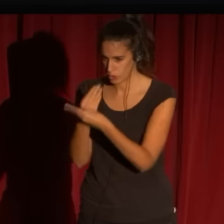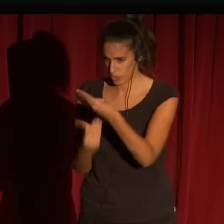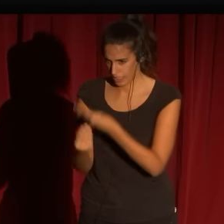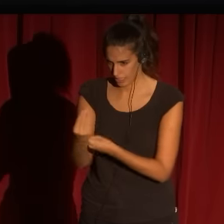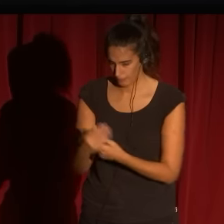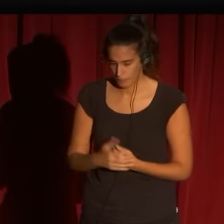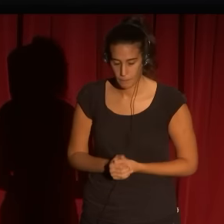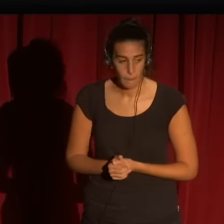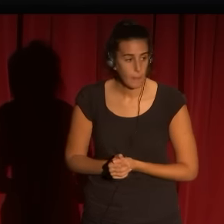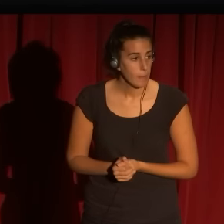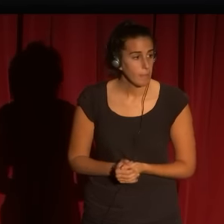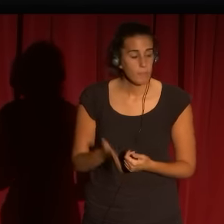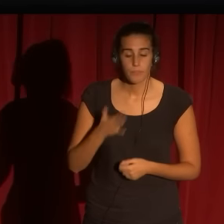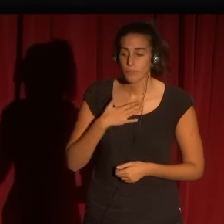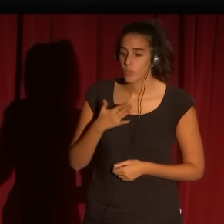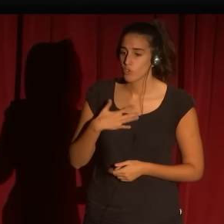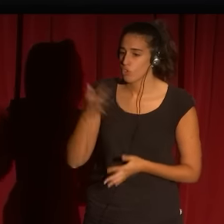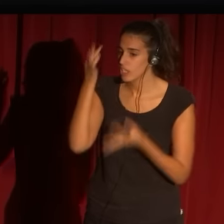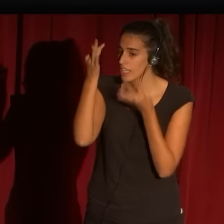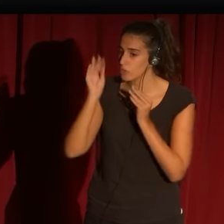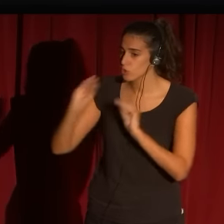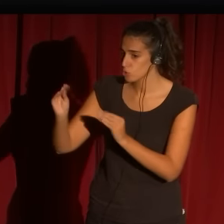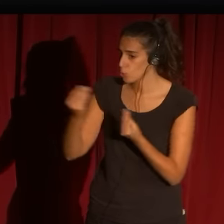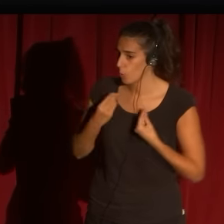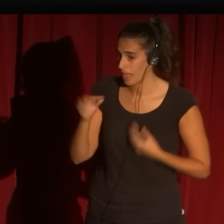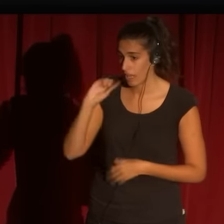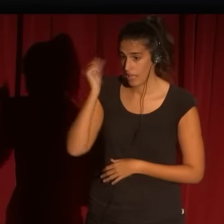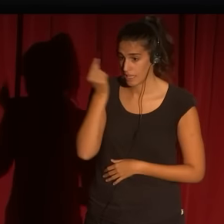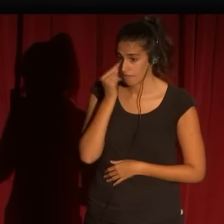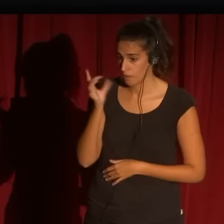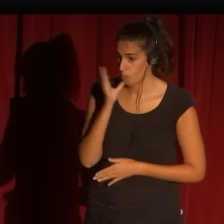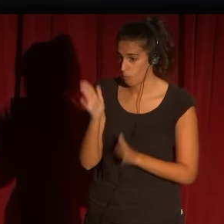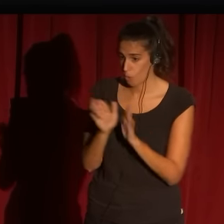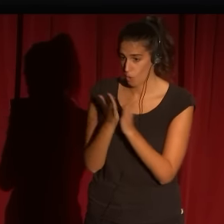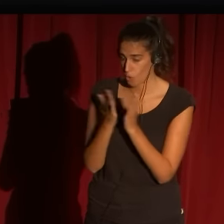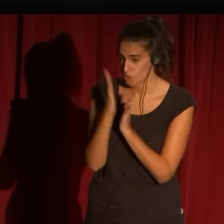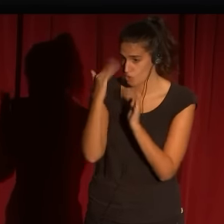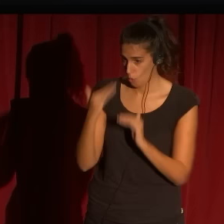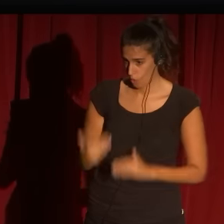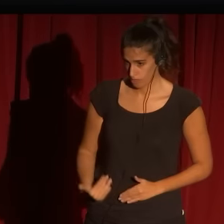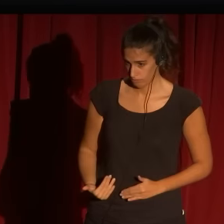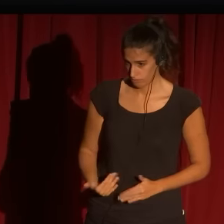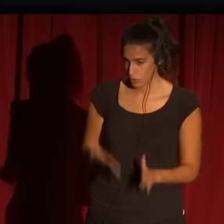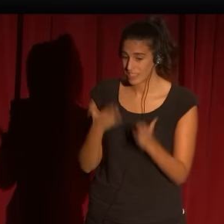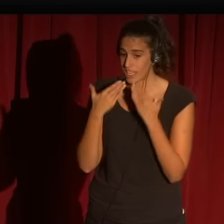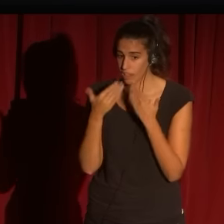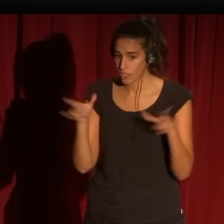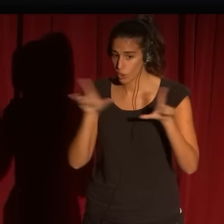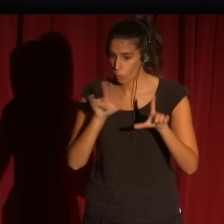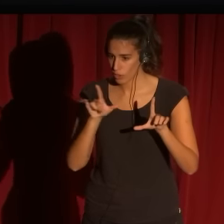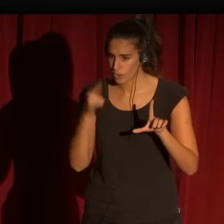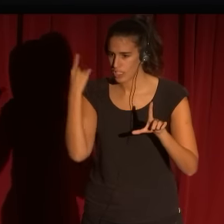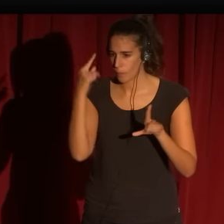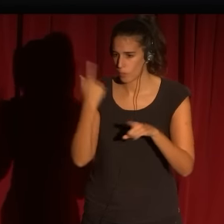no tenemos que adivinar los datos sobre la vida de Clara Peters mirando sus cuadros con muy poca